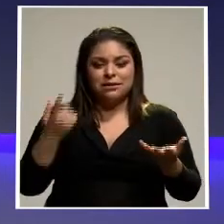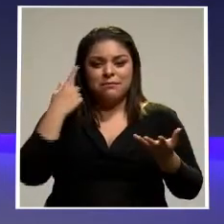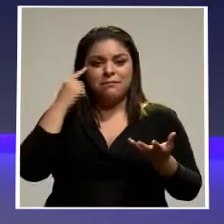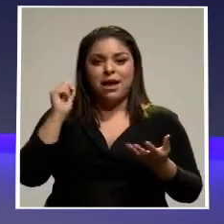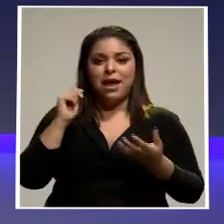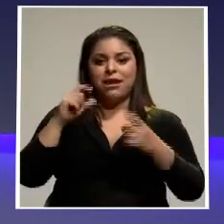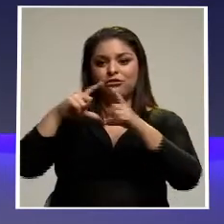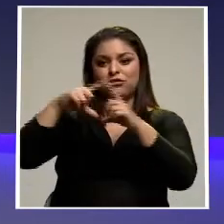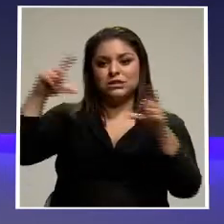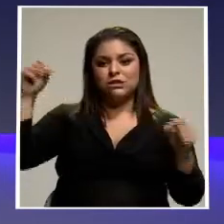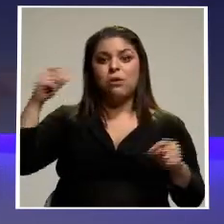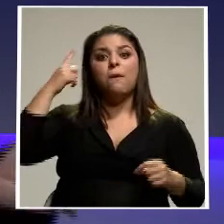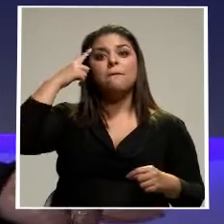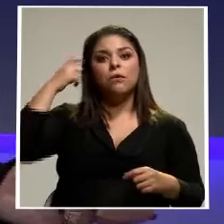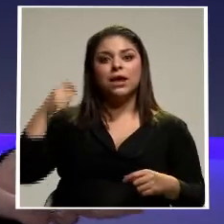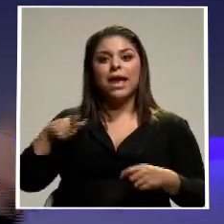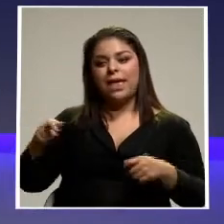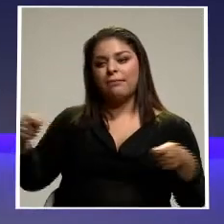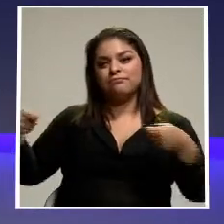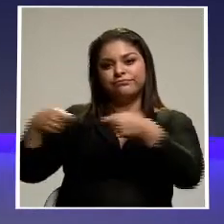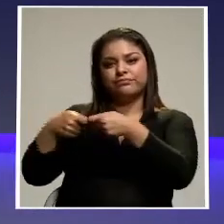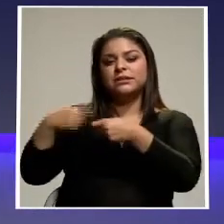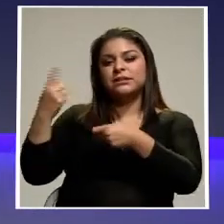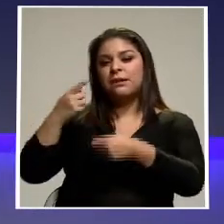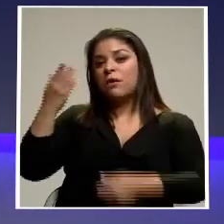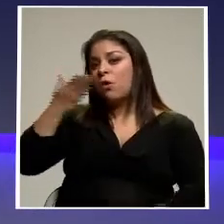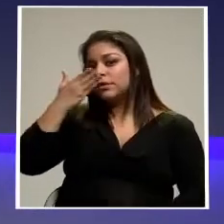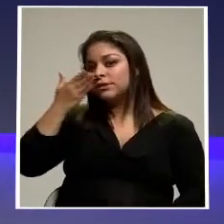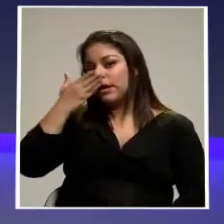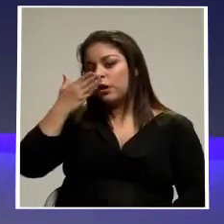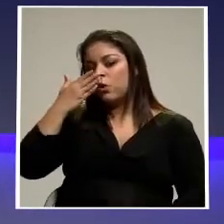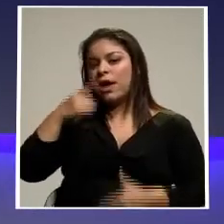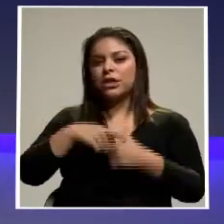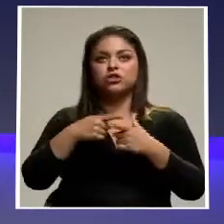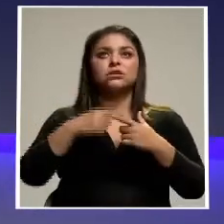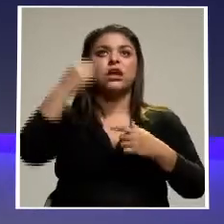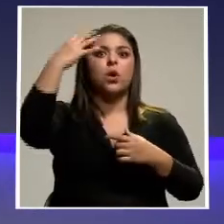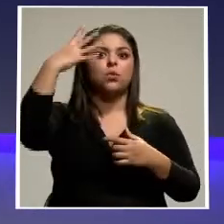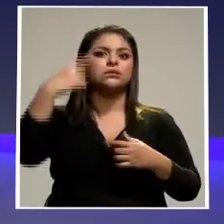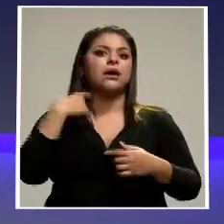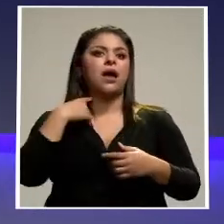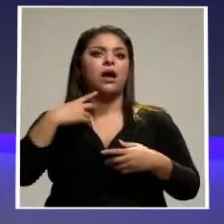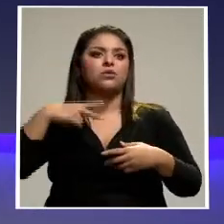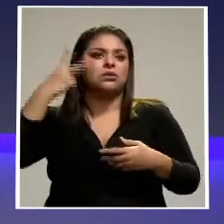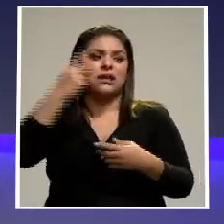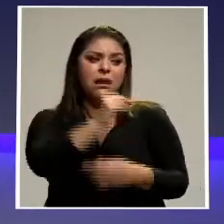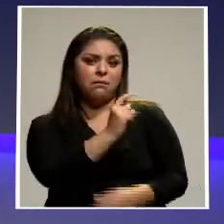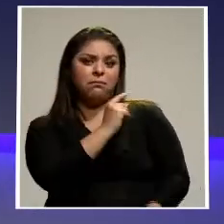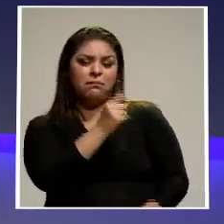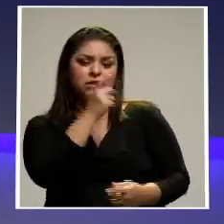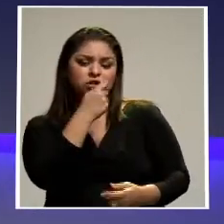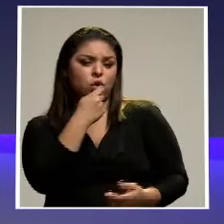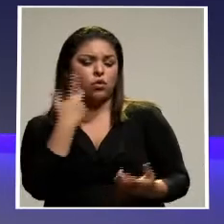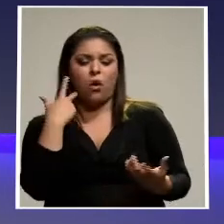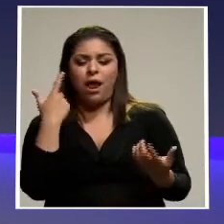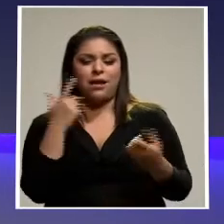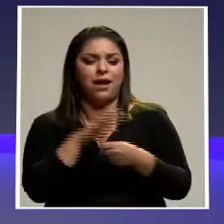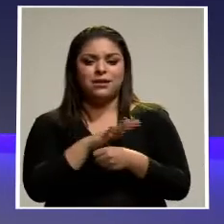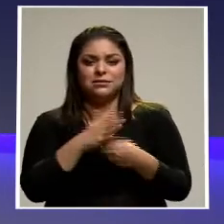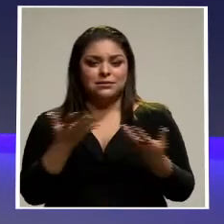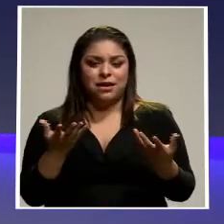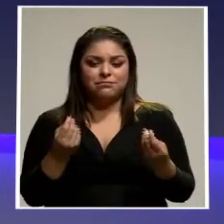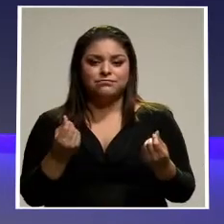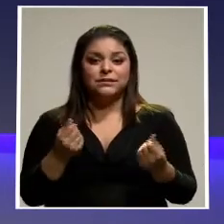estar 24 horas al día pegada al oxígeno, el subsidio que le da no le alcanza. Esa señora, sin necesidad